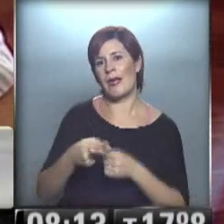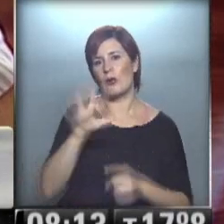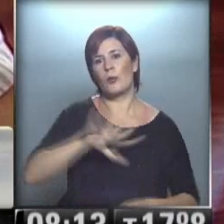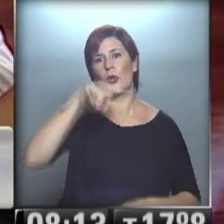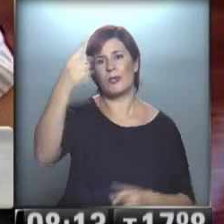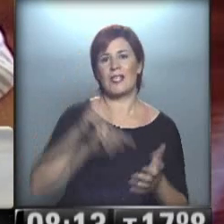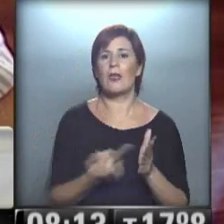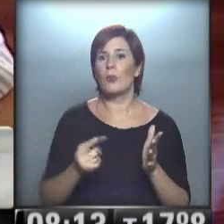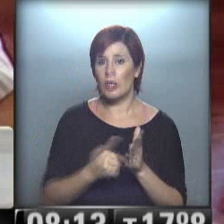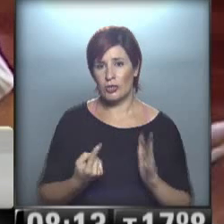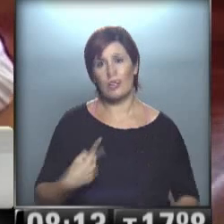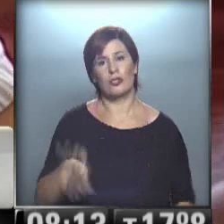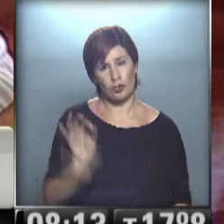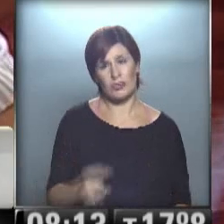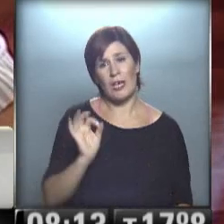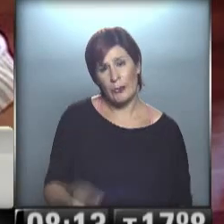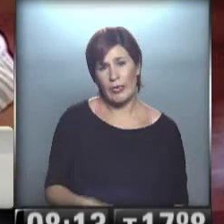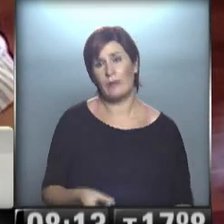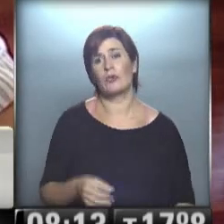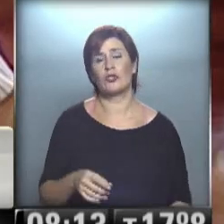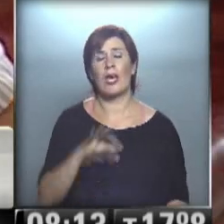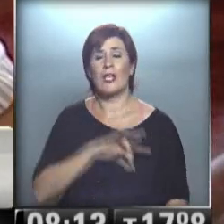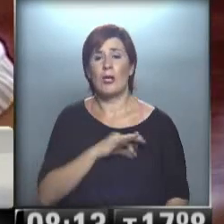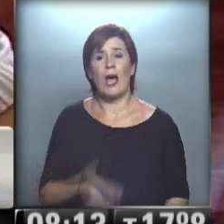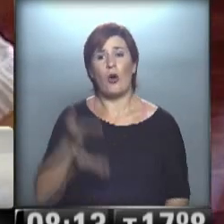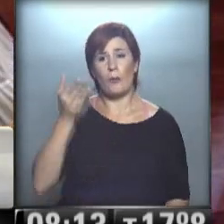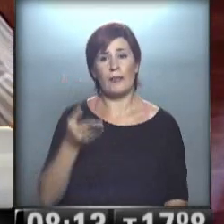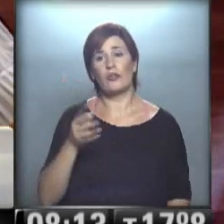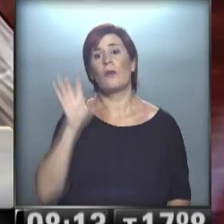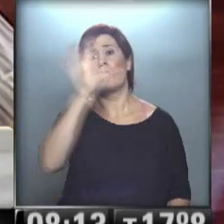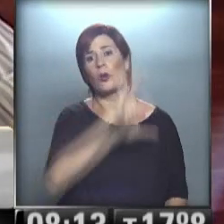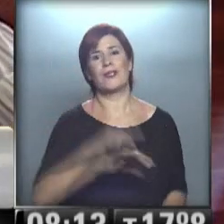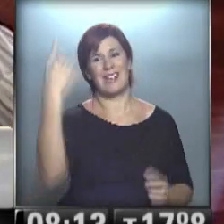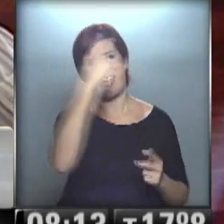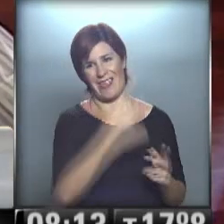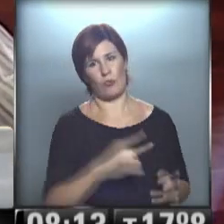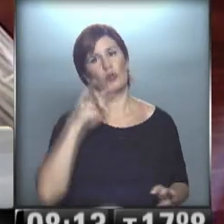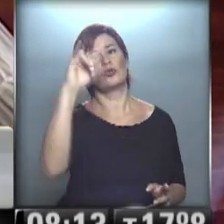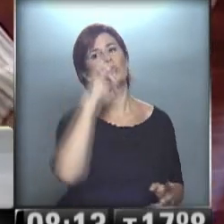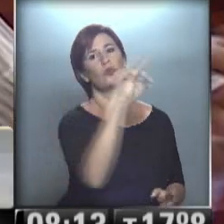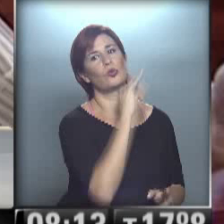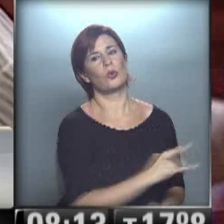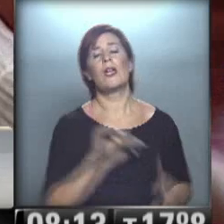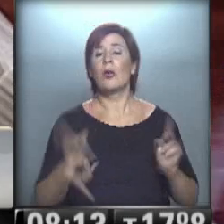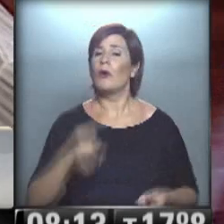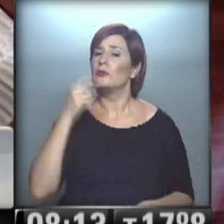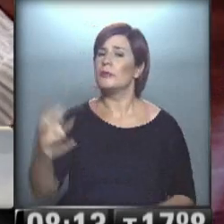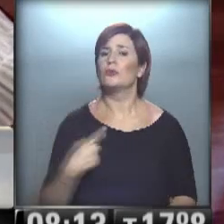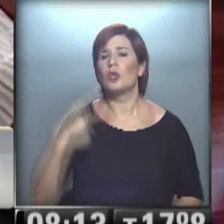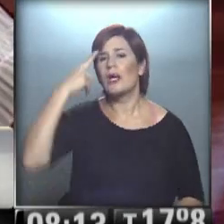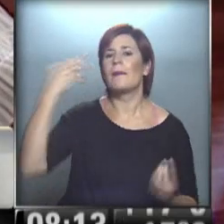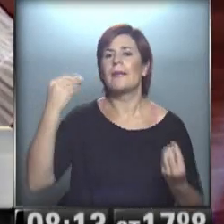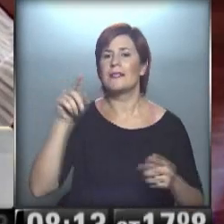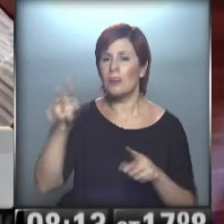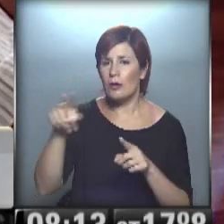Aires. Si bien sabemos que la competencia de otorgar aumentos salariales es de cada una de las jurisdicciones, quisiera preguntarle su opinión y la del